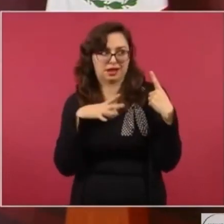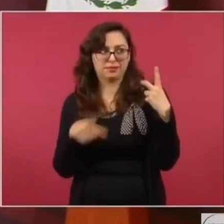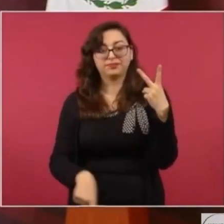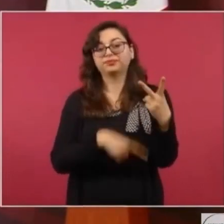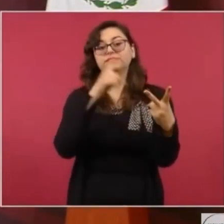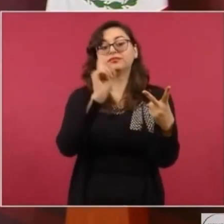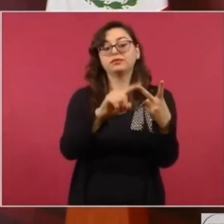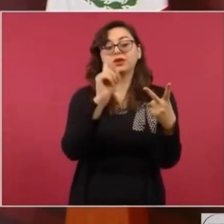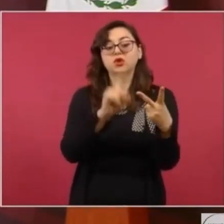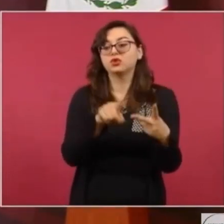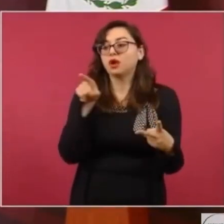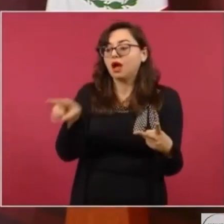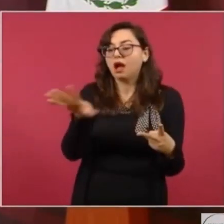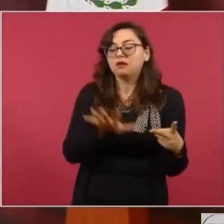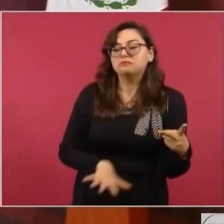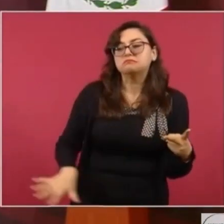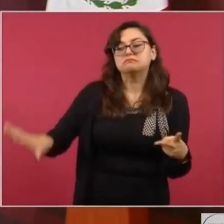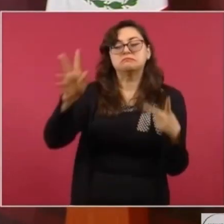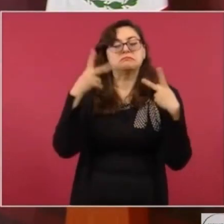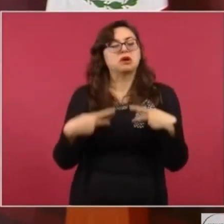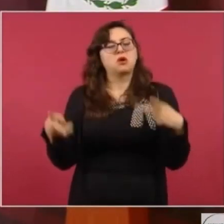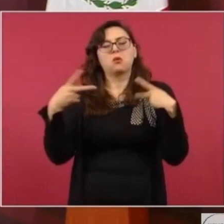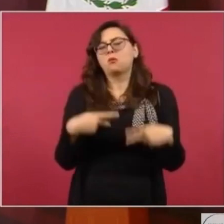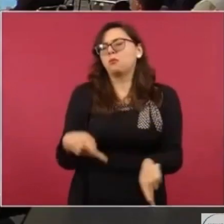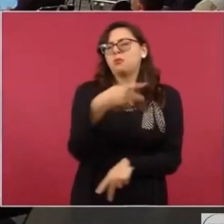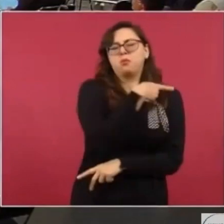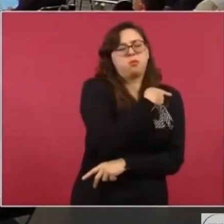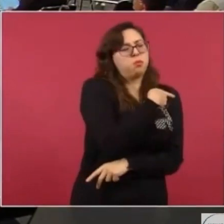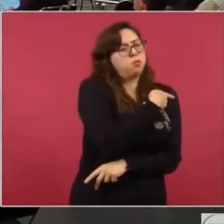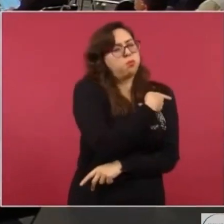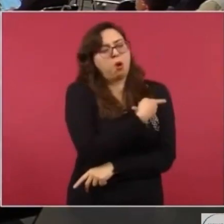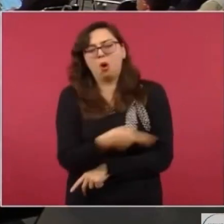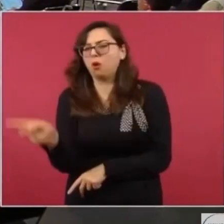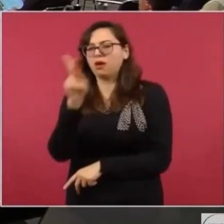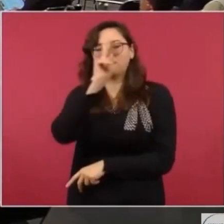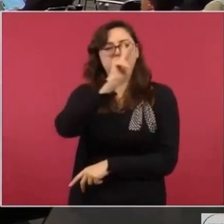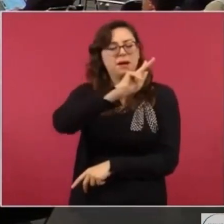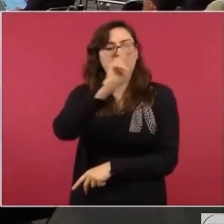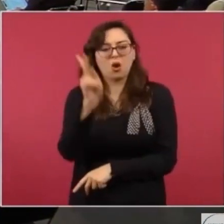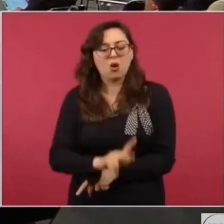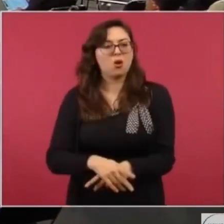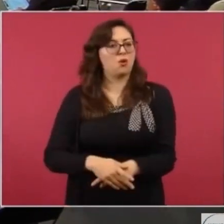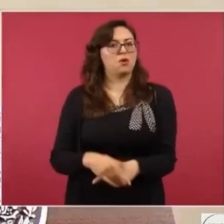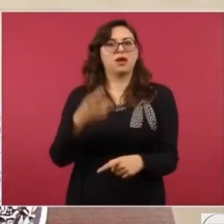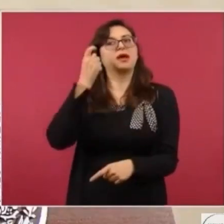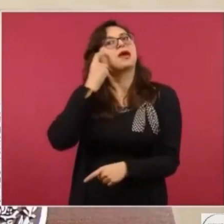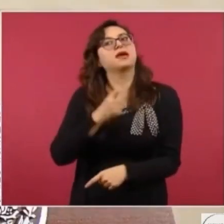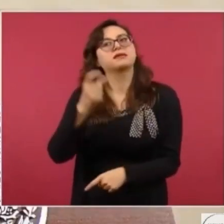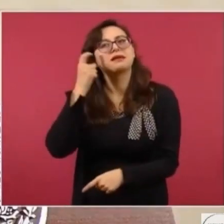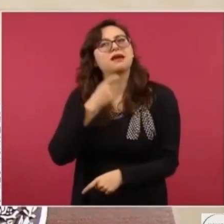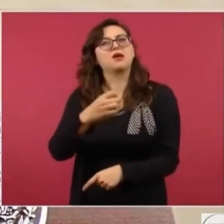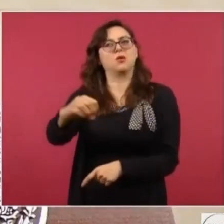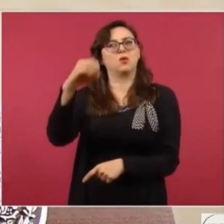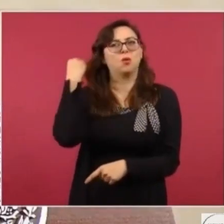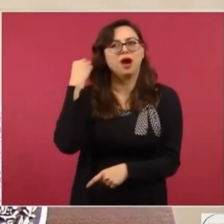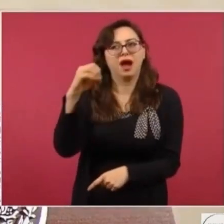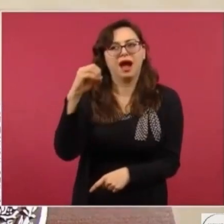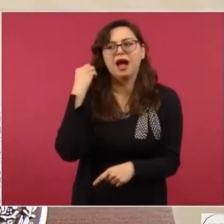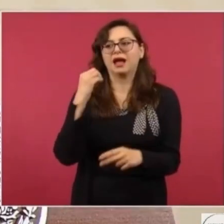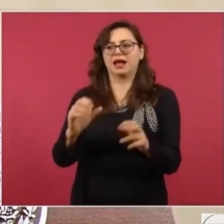¿Dónde estamos destinando más recursos? A Guerrero, a Oaxaca, a Chiapas.